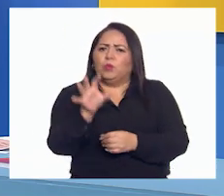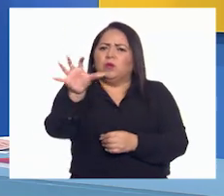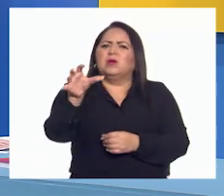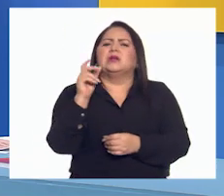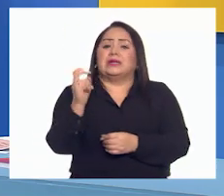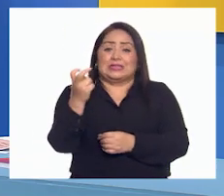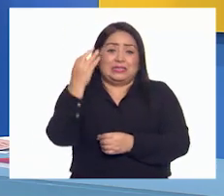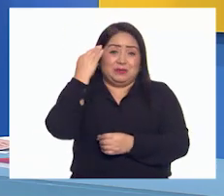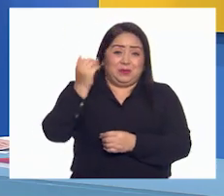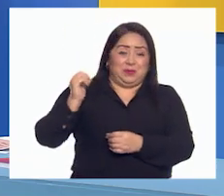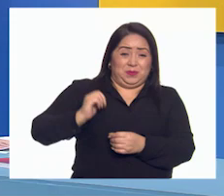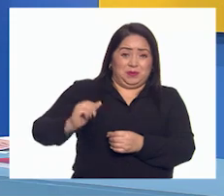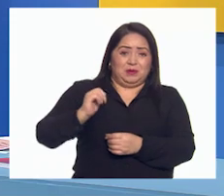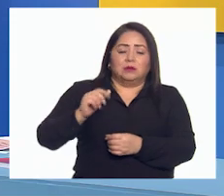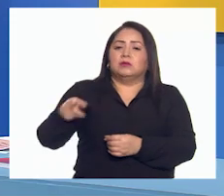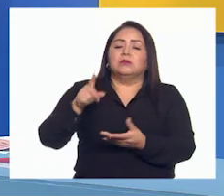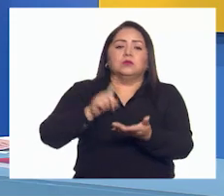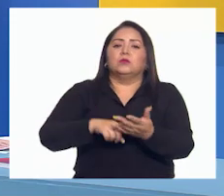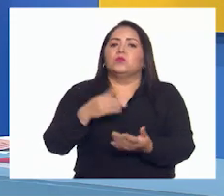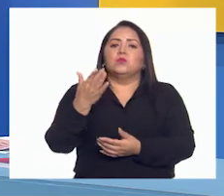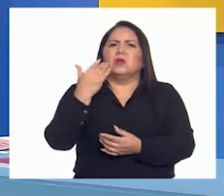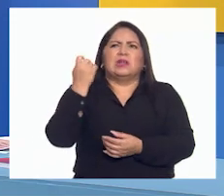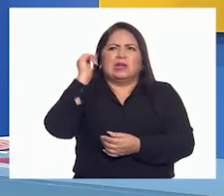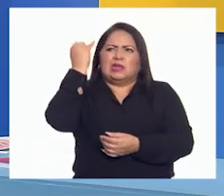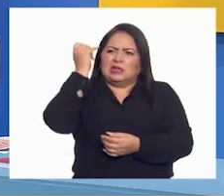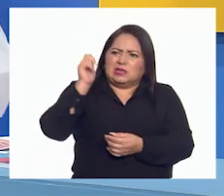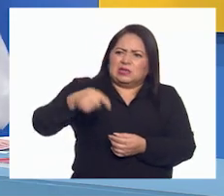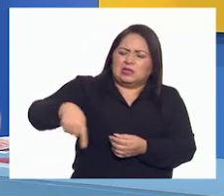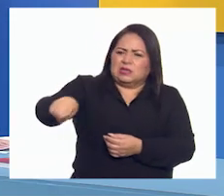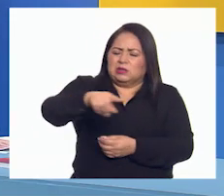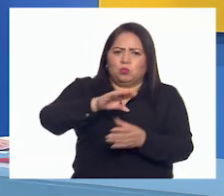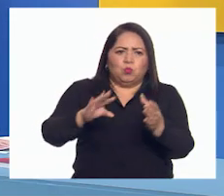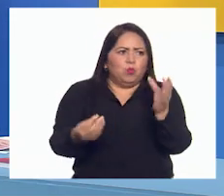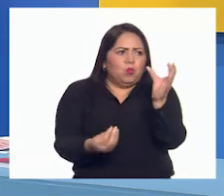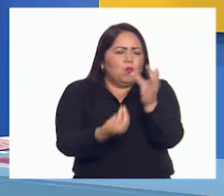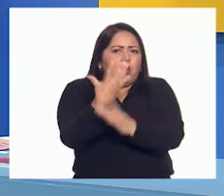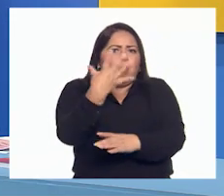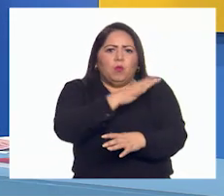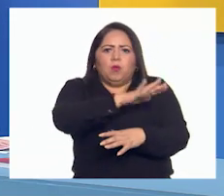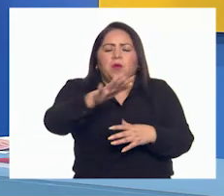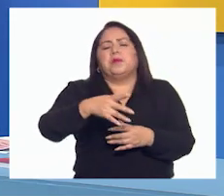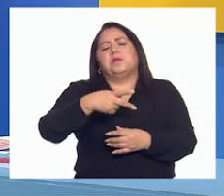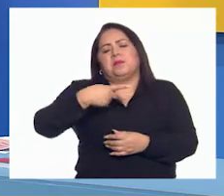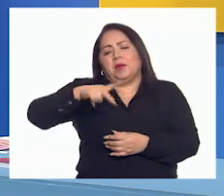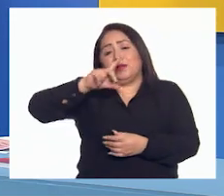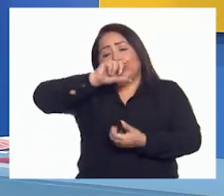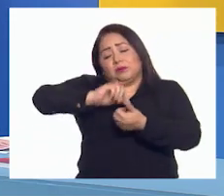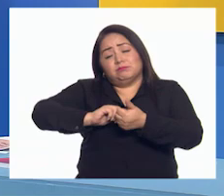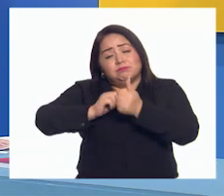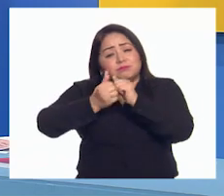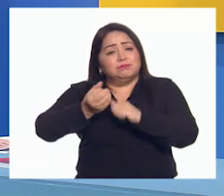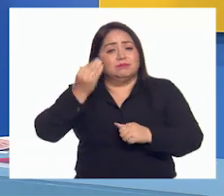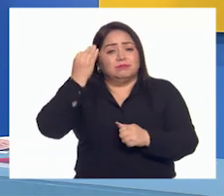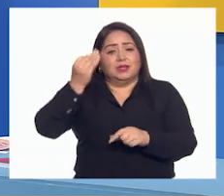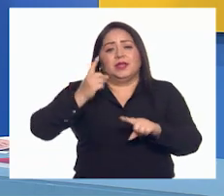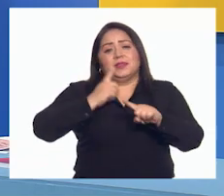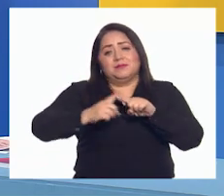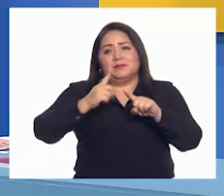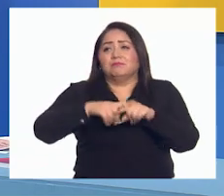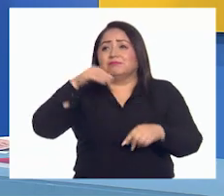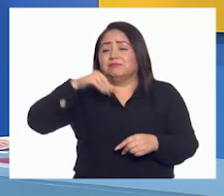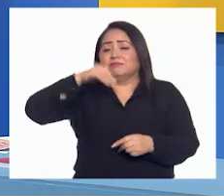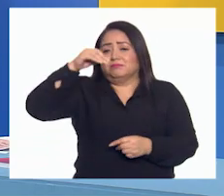para ese entonces ni siquiera tenía idea de que era todo un nuevo territorio. Pero con el tiempo y después de diversos